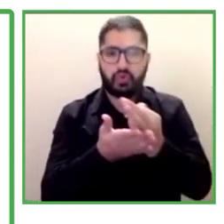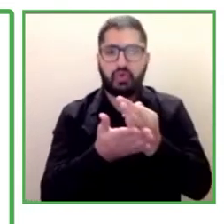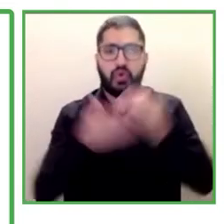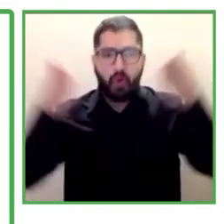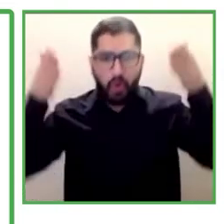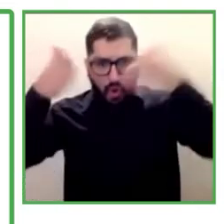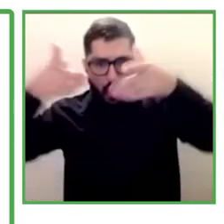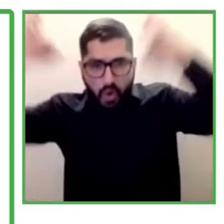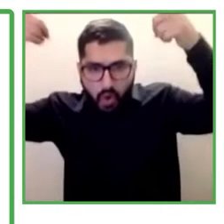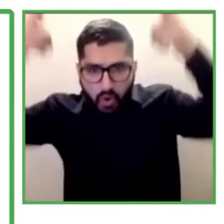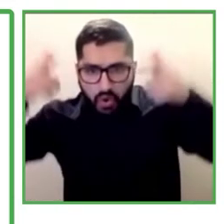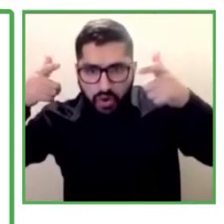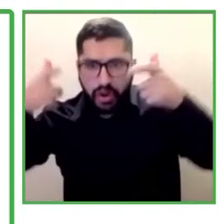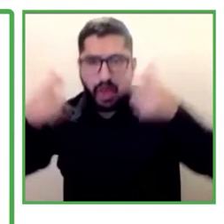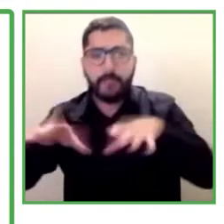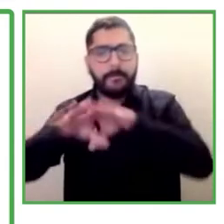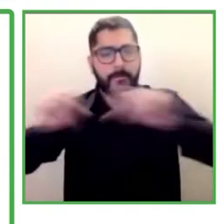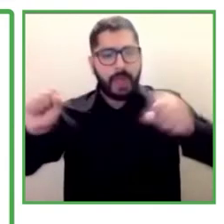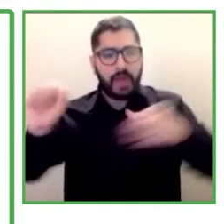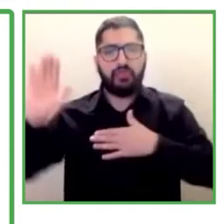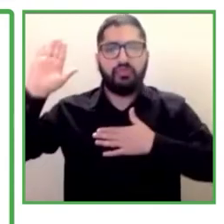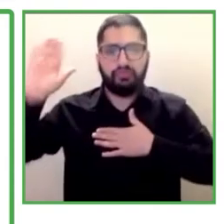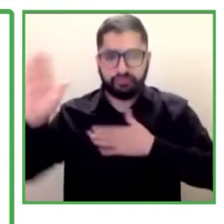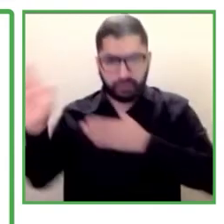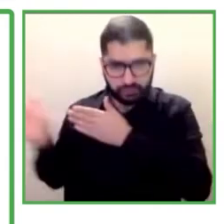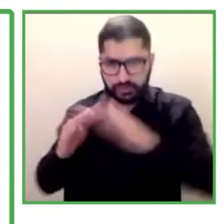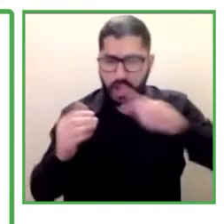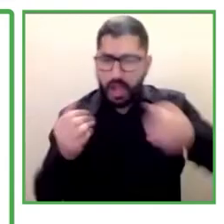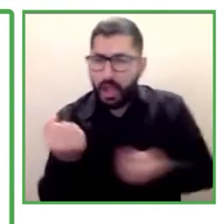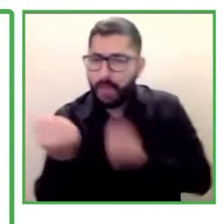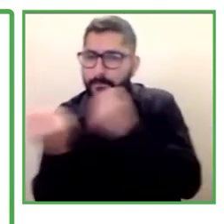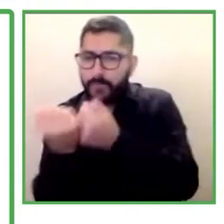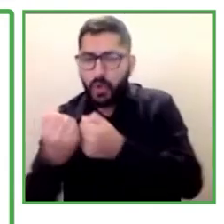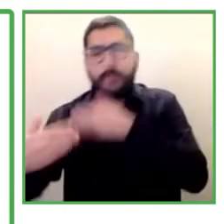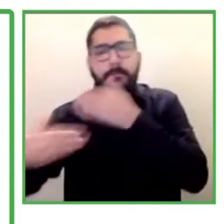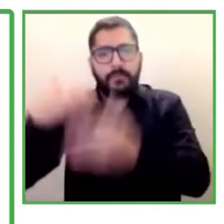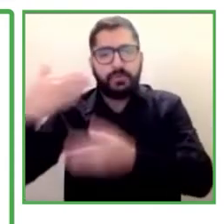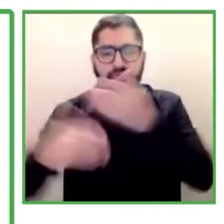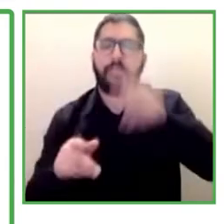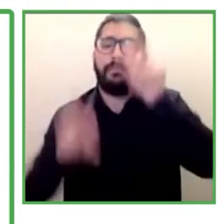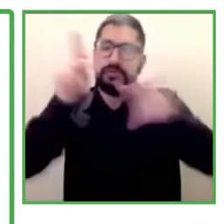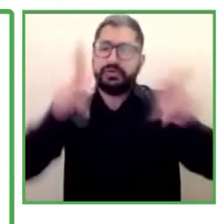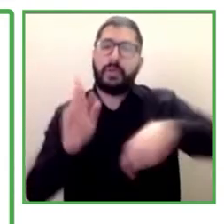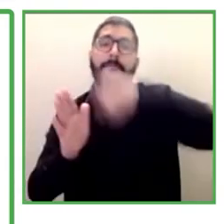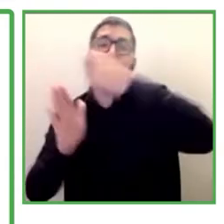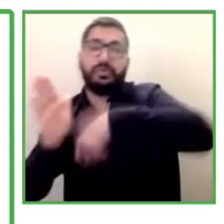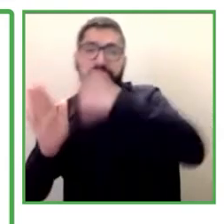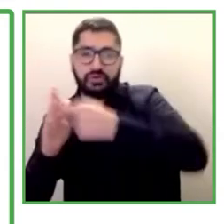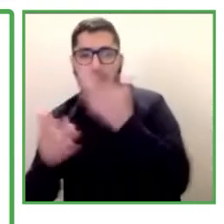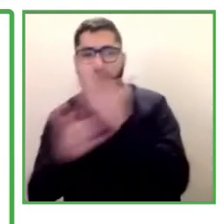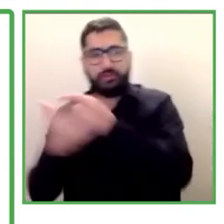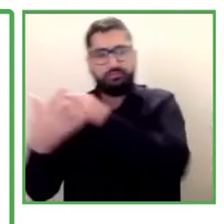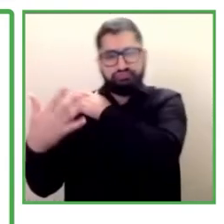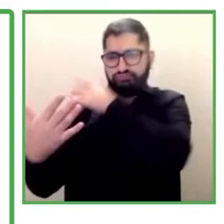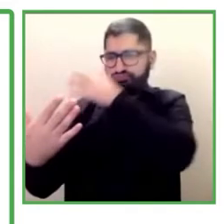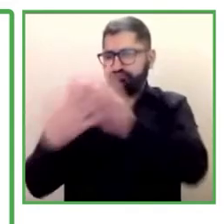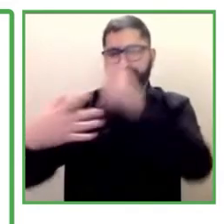proyecto. A nivel del diagnóstico que se realizó el año pasado, los hallazgos más relevantes